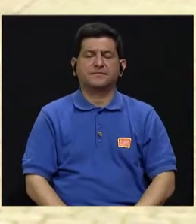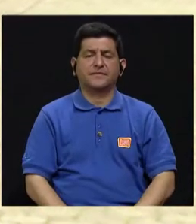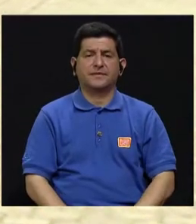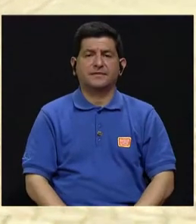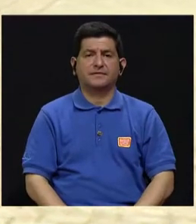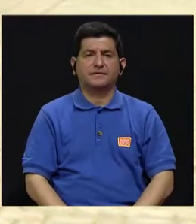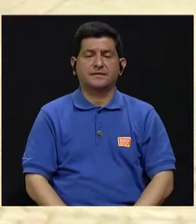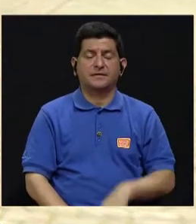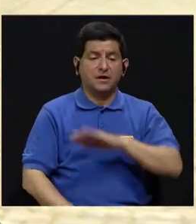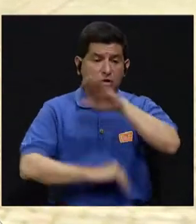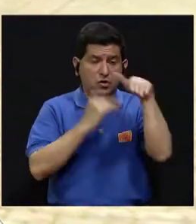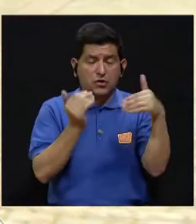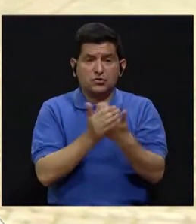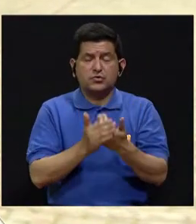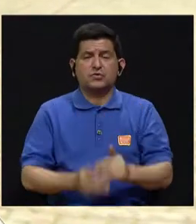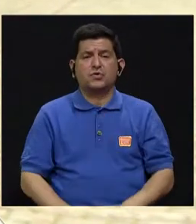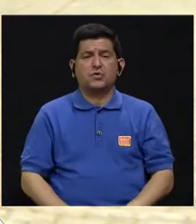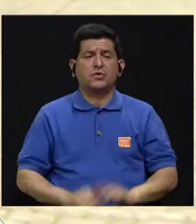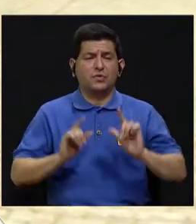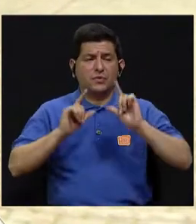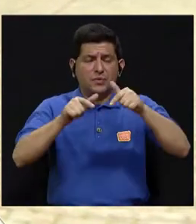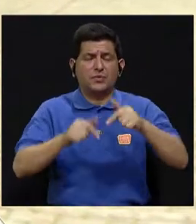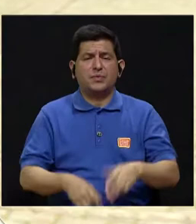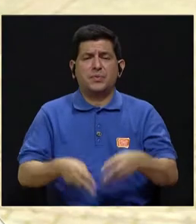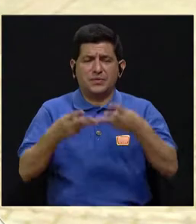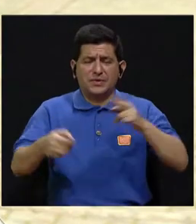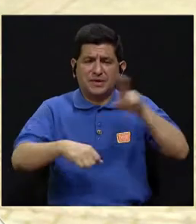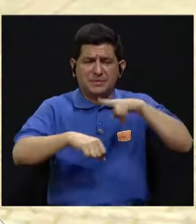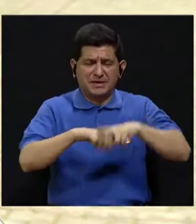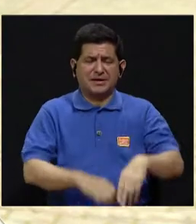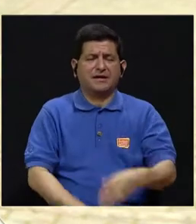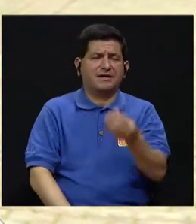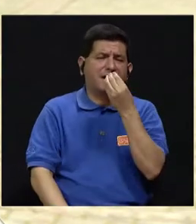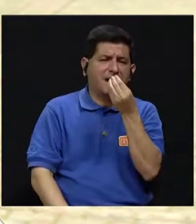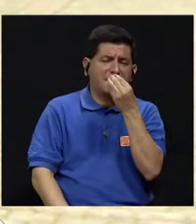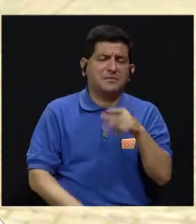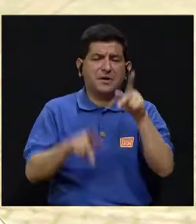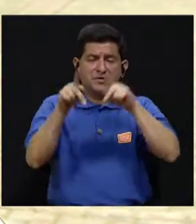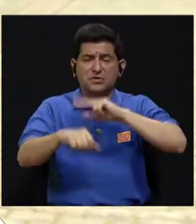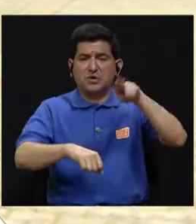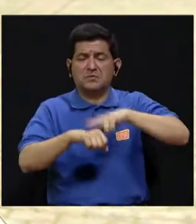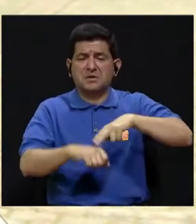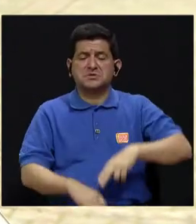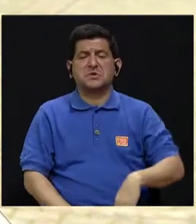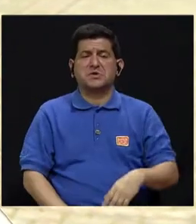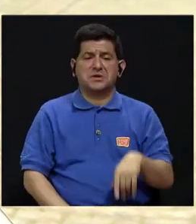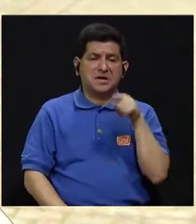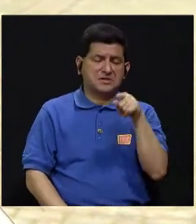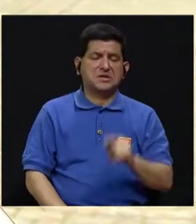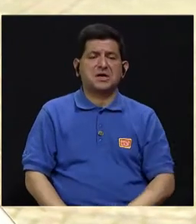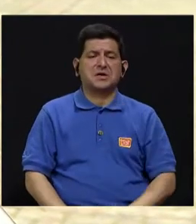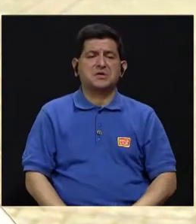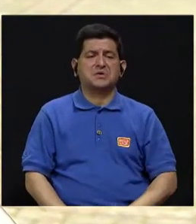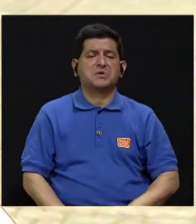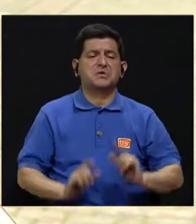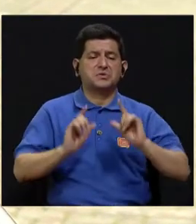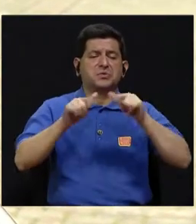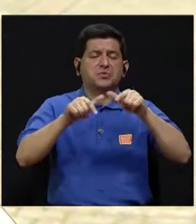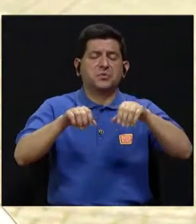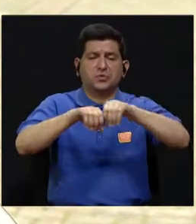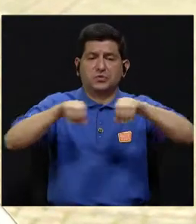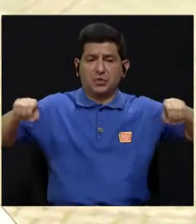Al verter todo lo que son desechos de materia orgánica, alimentos, que la gente normalmente tiende a verter por